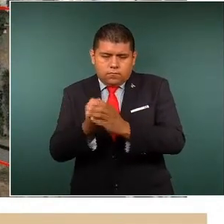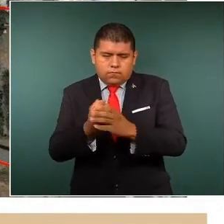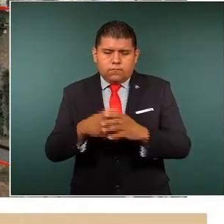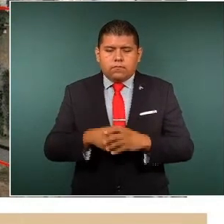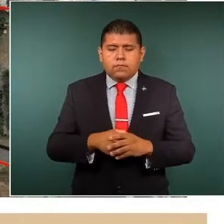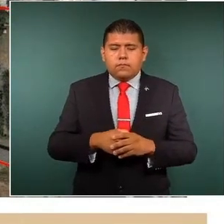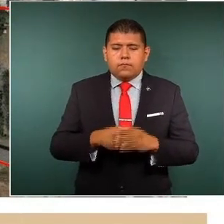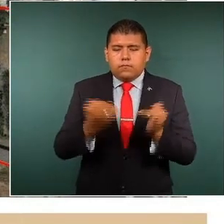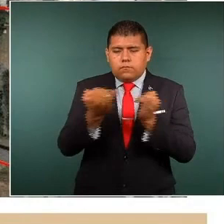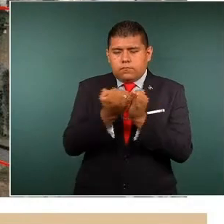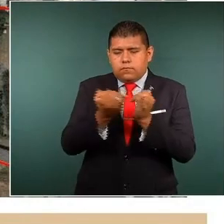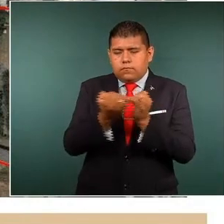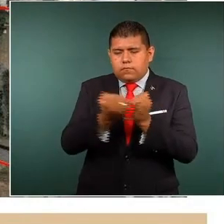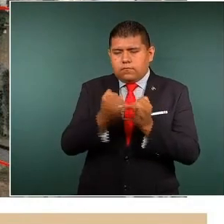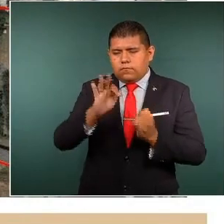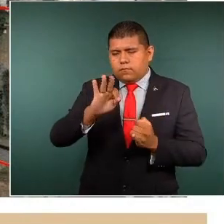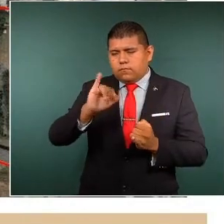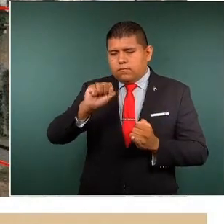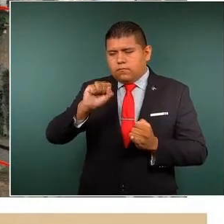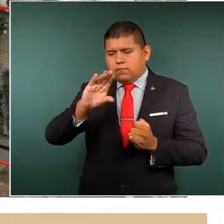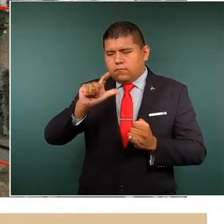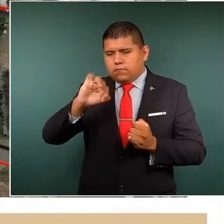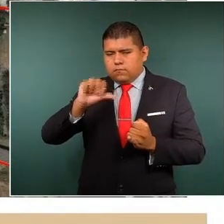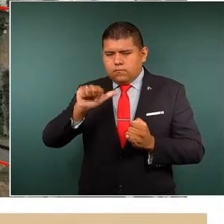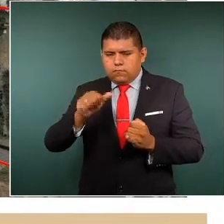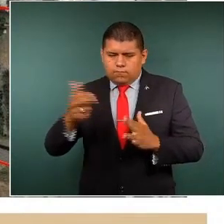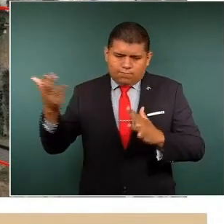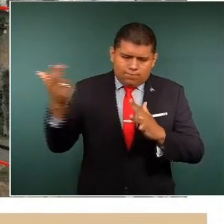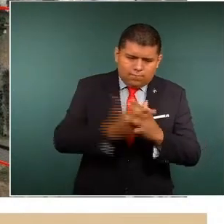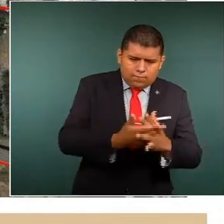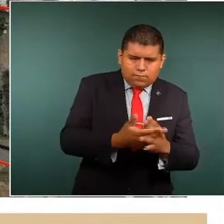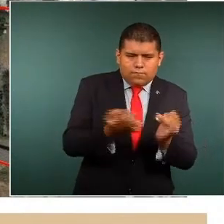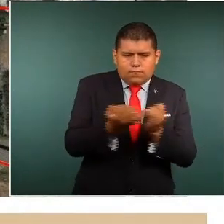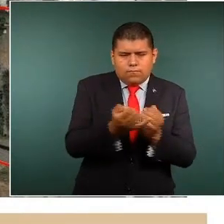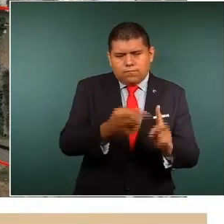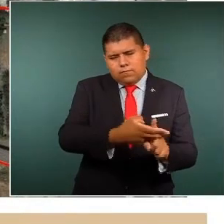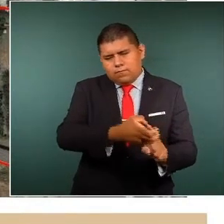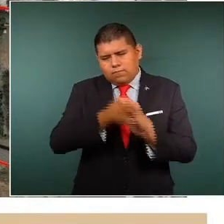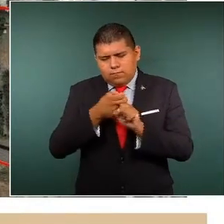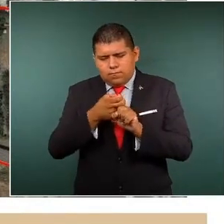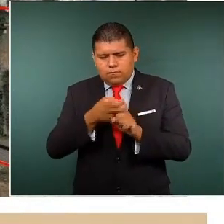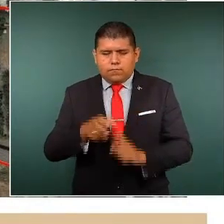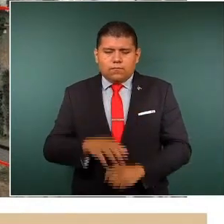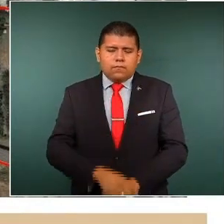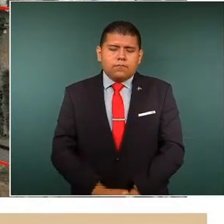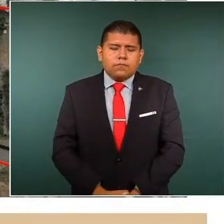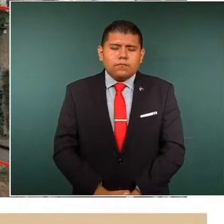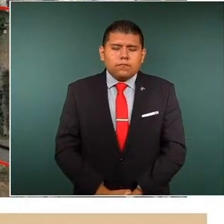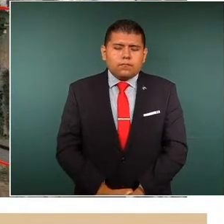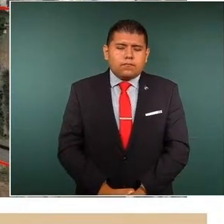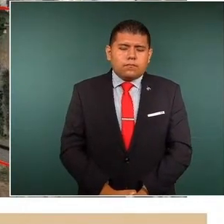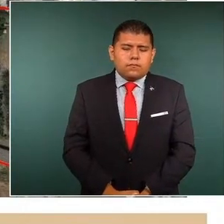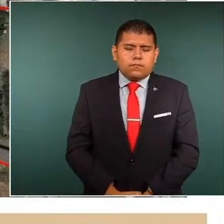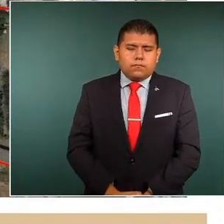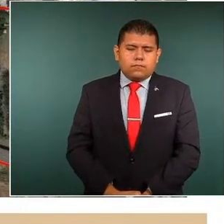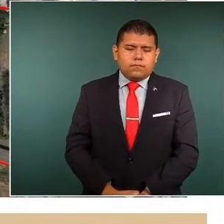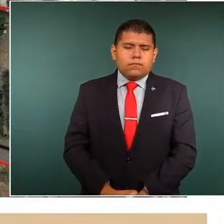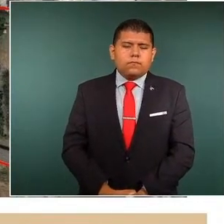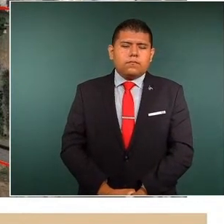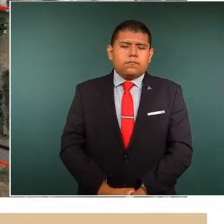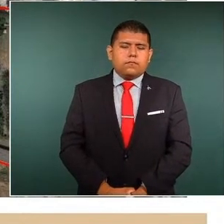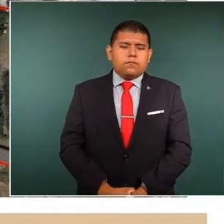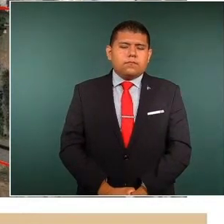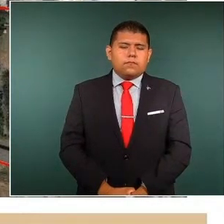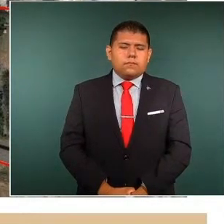aprehensión por parte de la Fiscalía del Estado por homicidio y secuestro. Y al encontrar